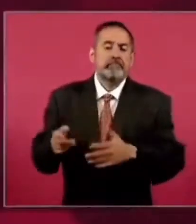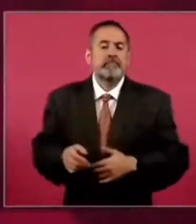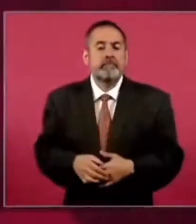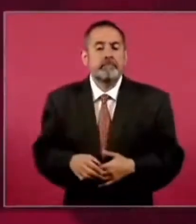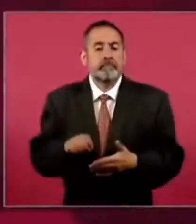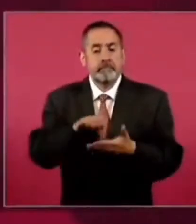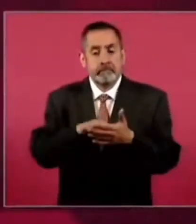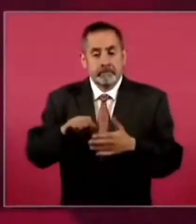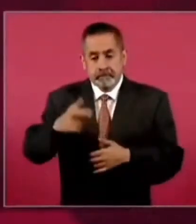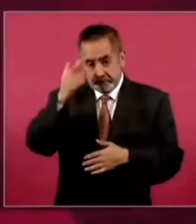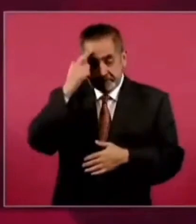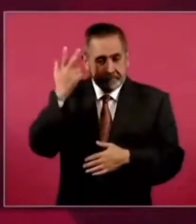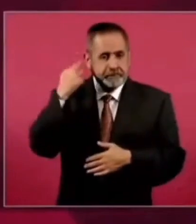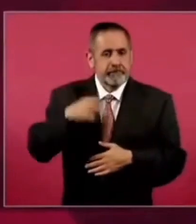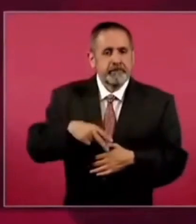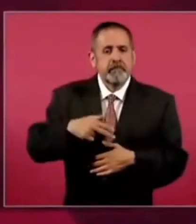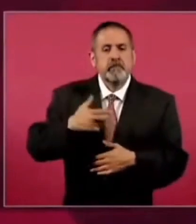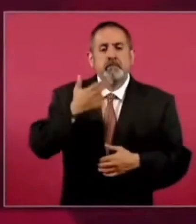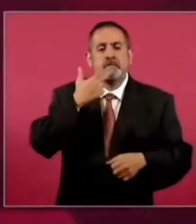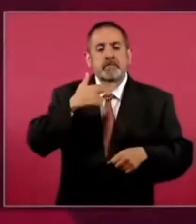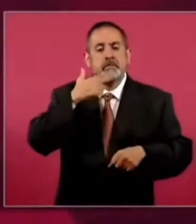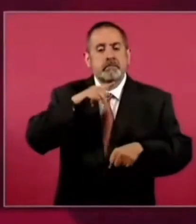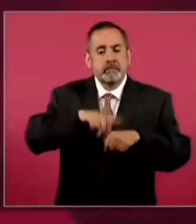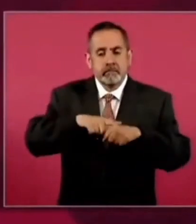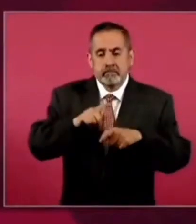se pagaba el reparto de utilidades